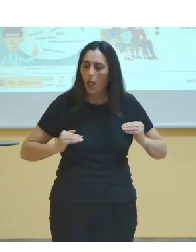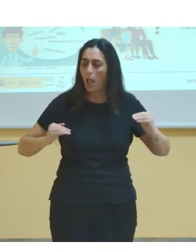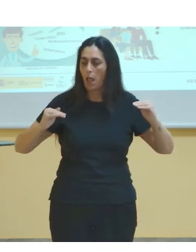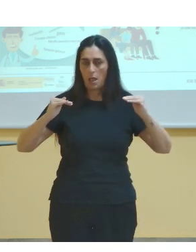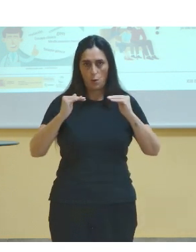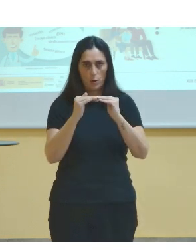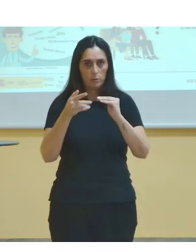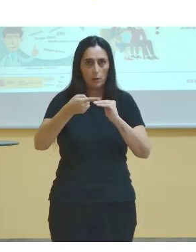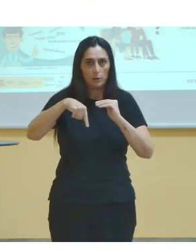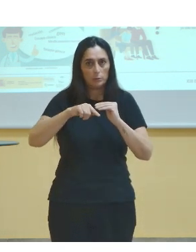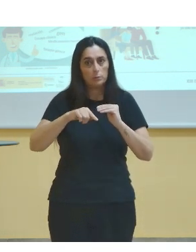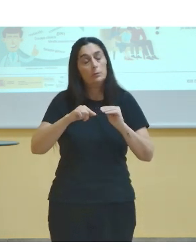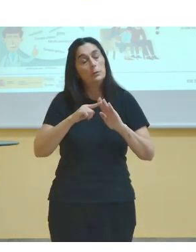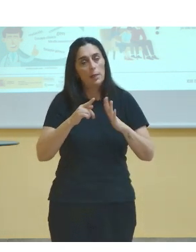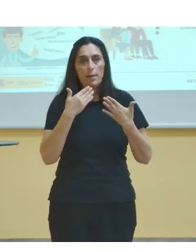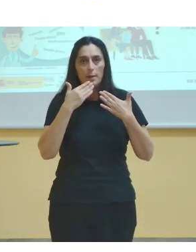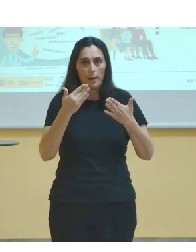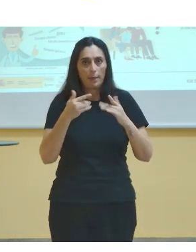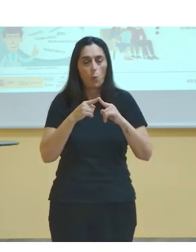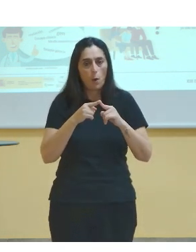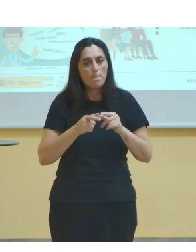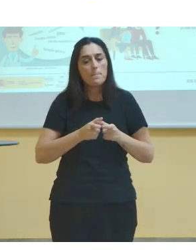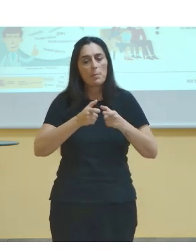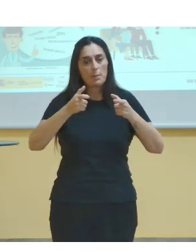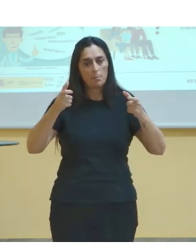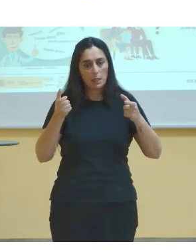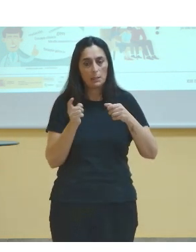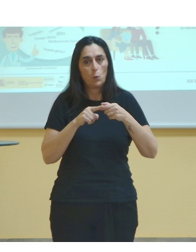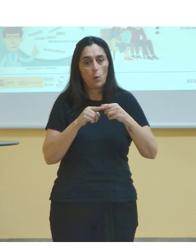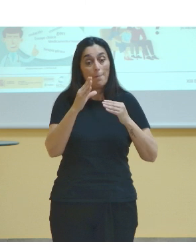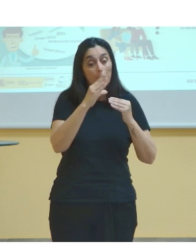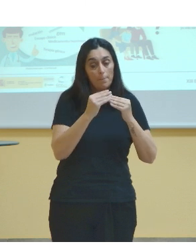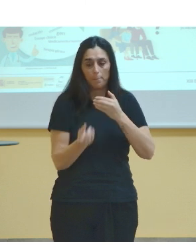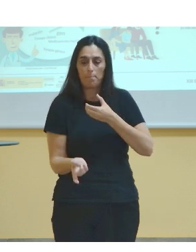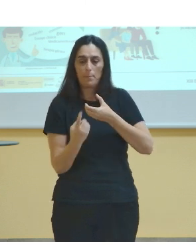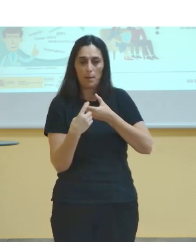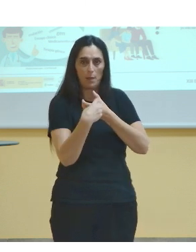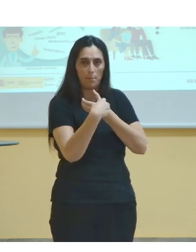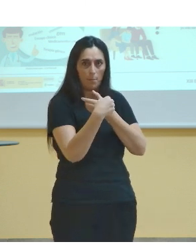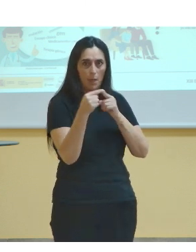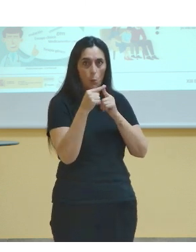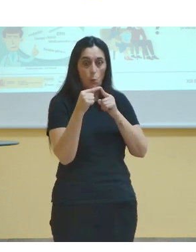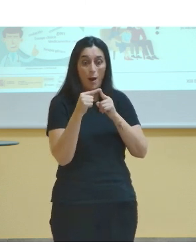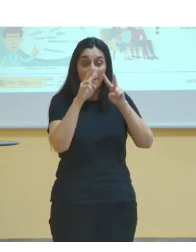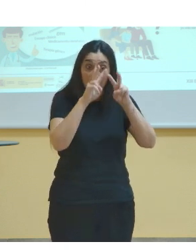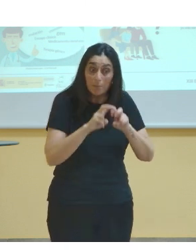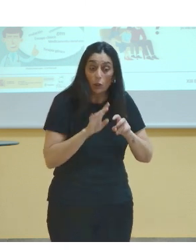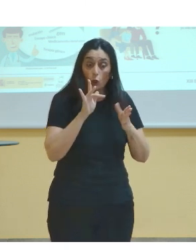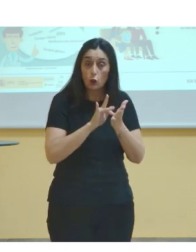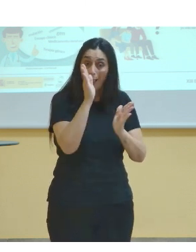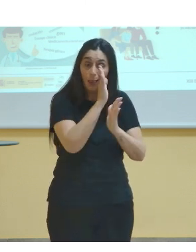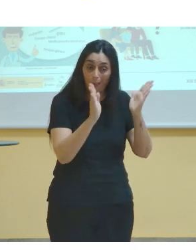más iniciativas en donde el paciente está participando en las primeras fases de la investigación,